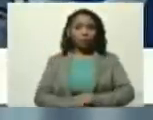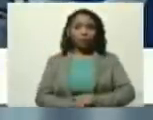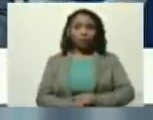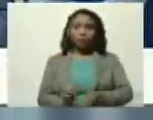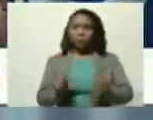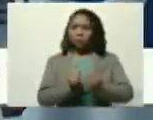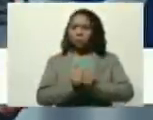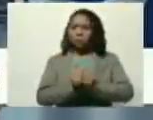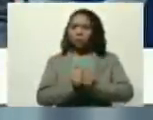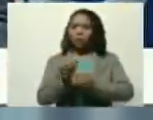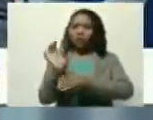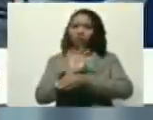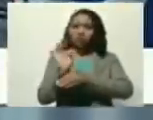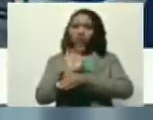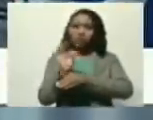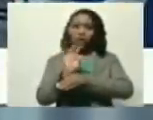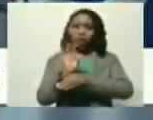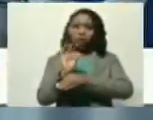con funcionarios